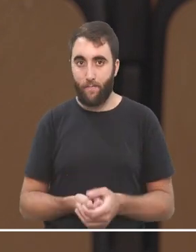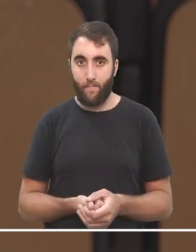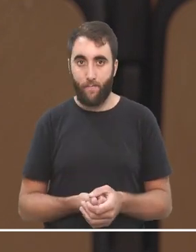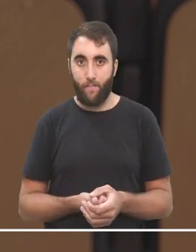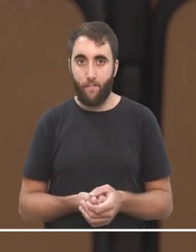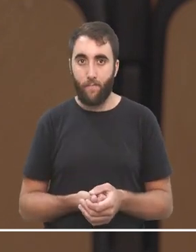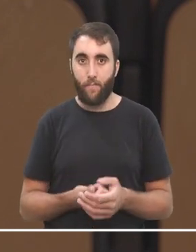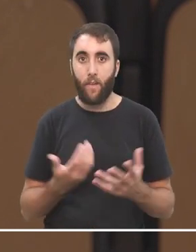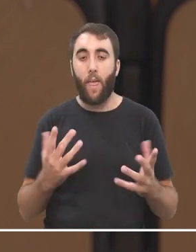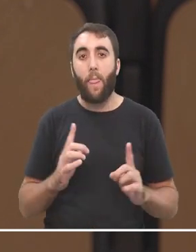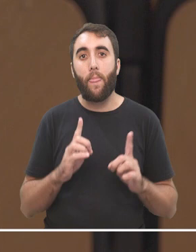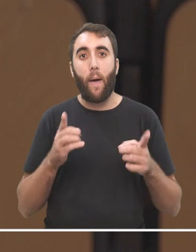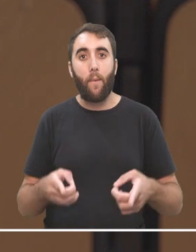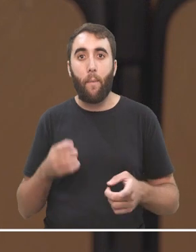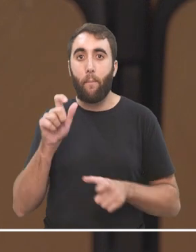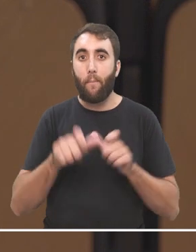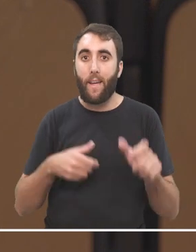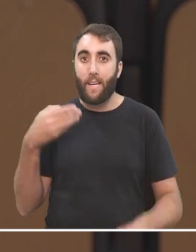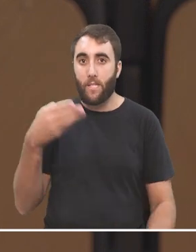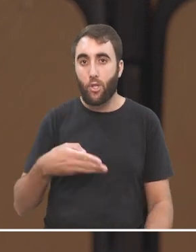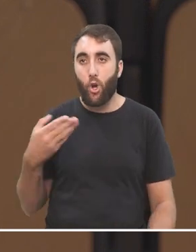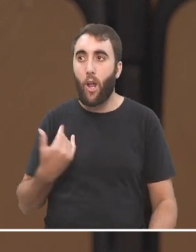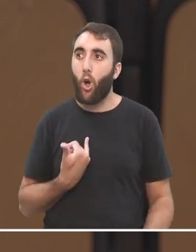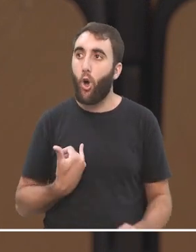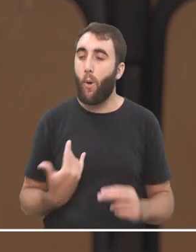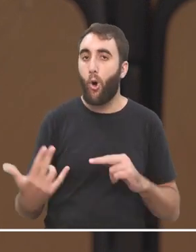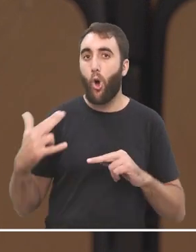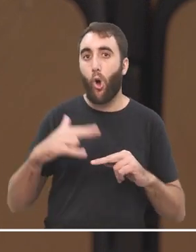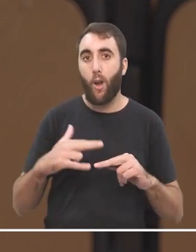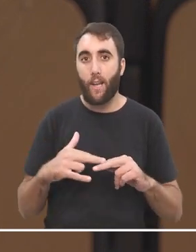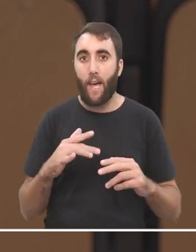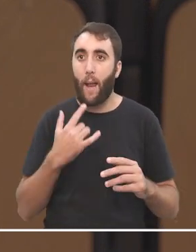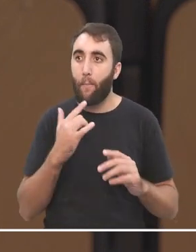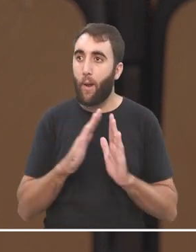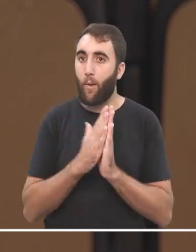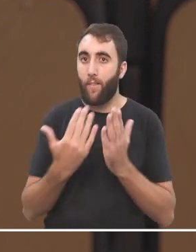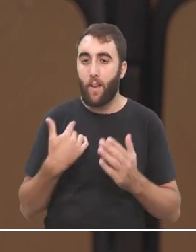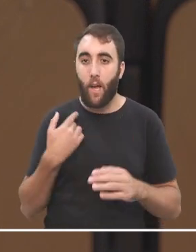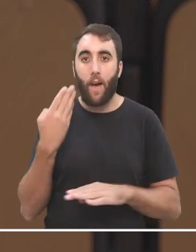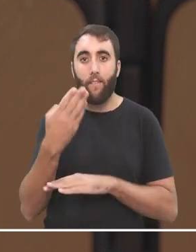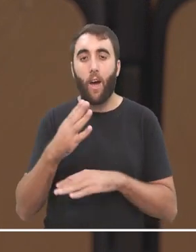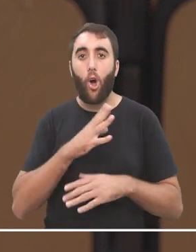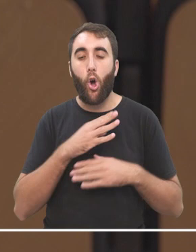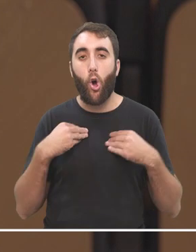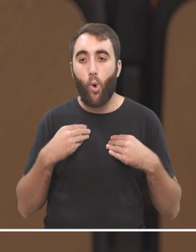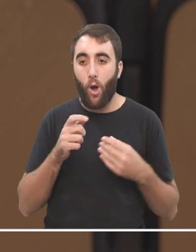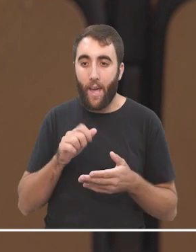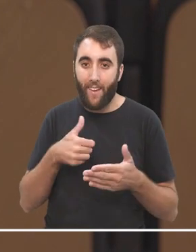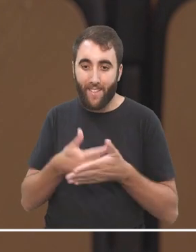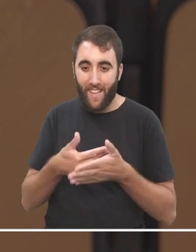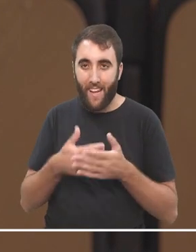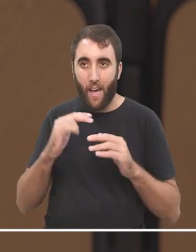También que haya personas que se tienen que conectar a través de las bibliotecas, a través de los colegios, a través de